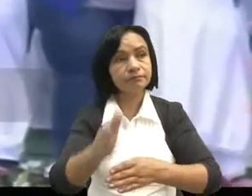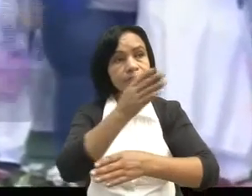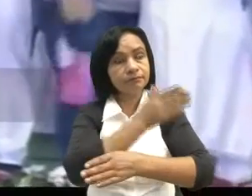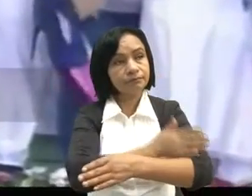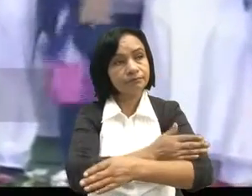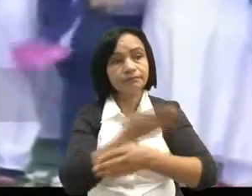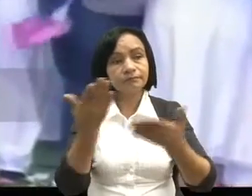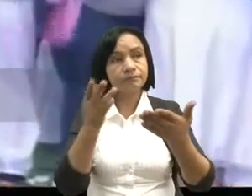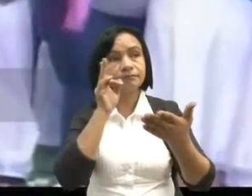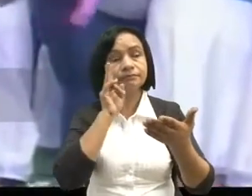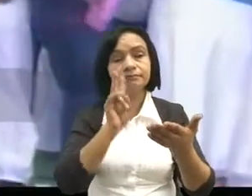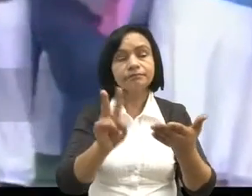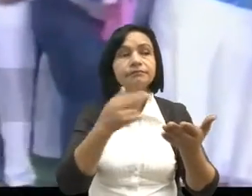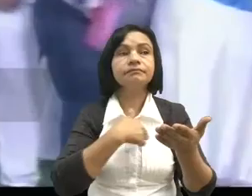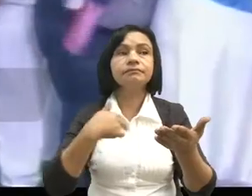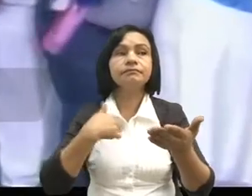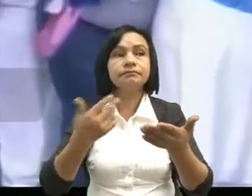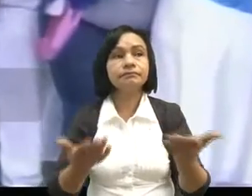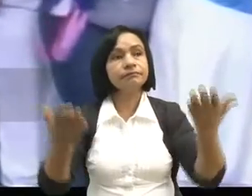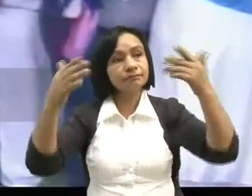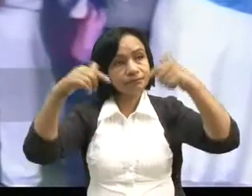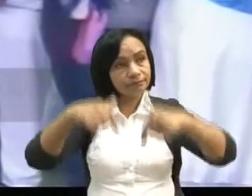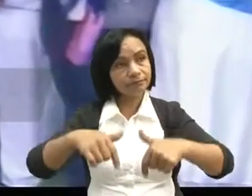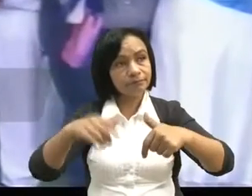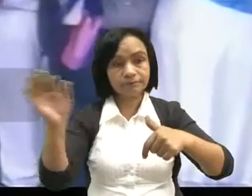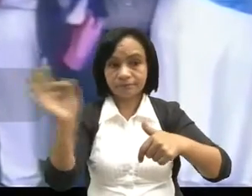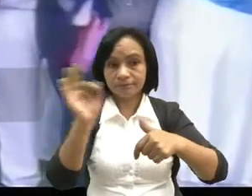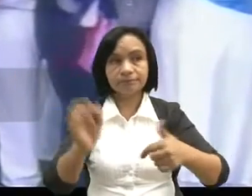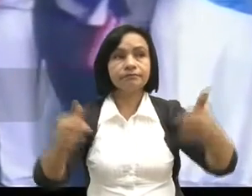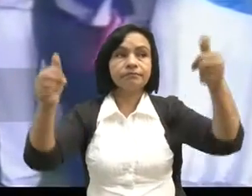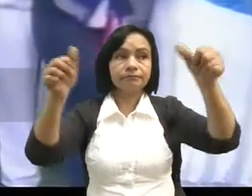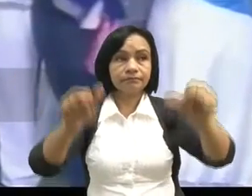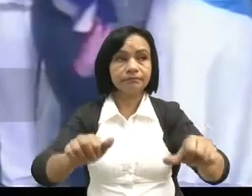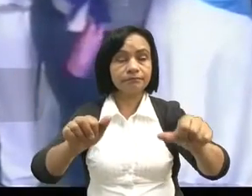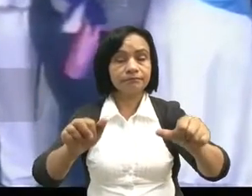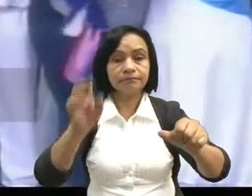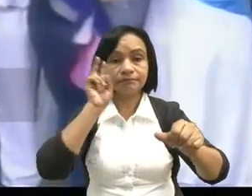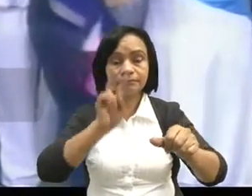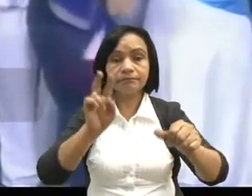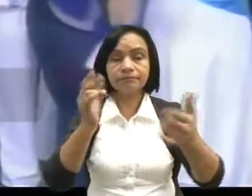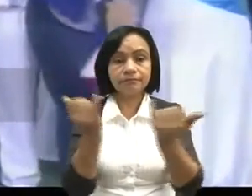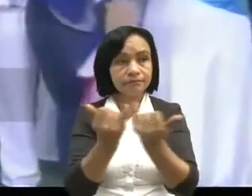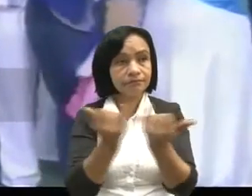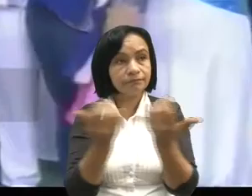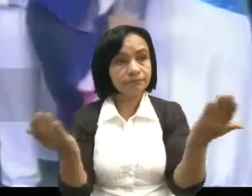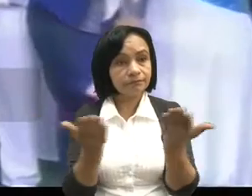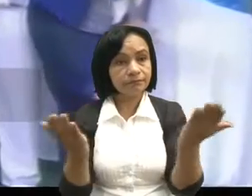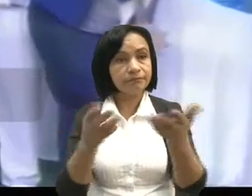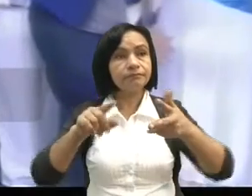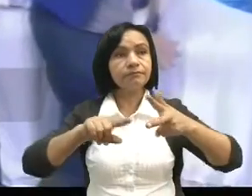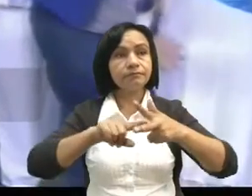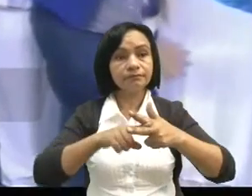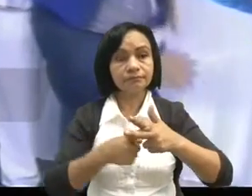es en vivo y directo. Ahora mismo, pues la formalización, podríamos llamarlo desde una perspectiva administrativa, ¿no? Del